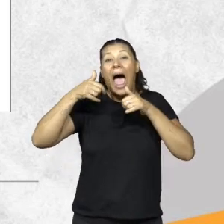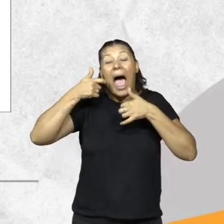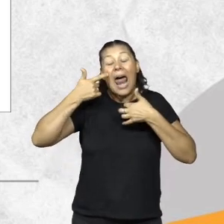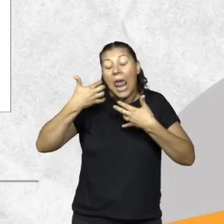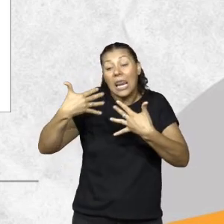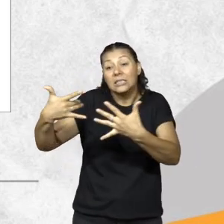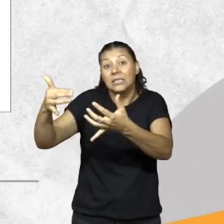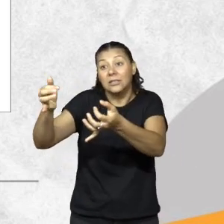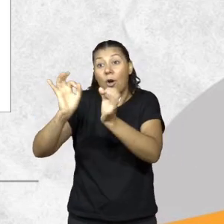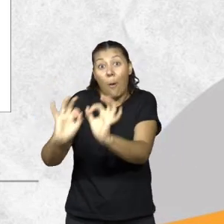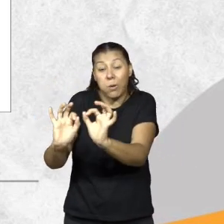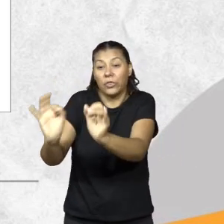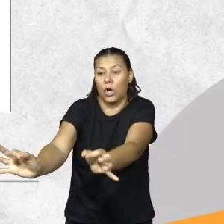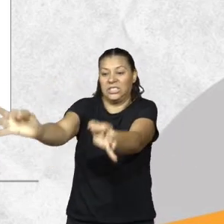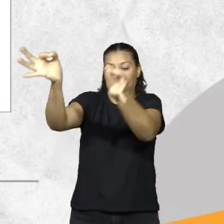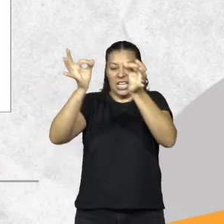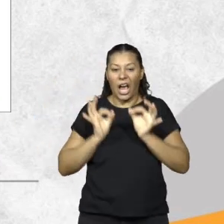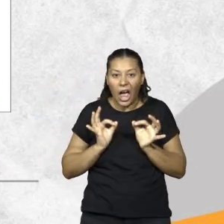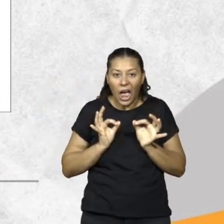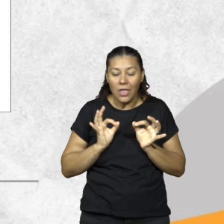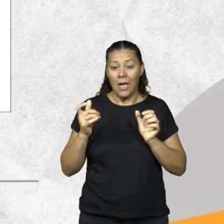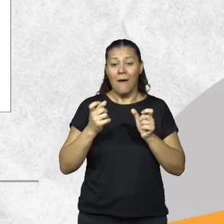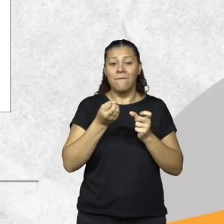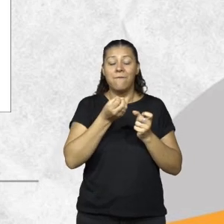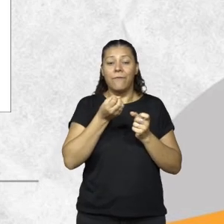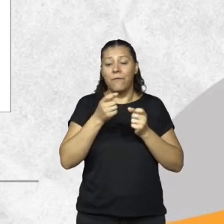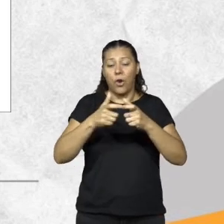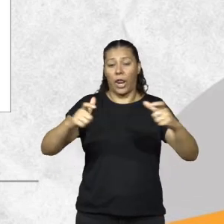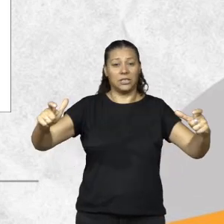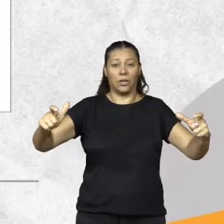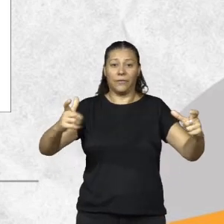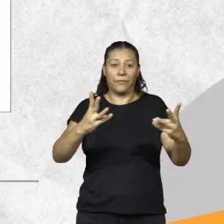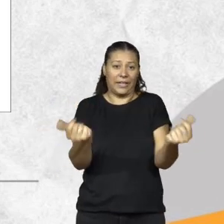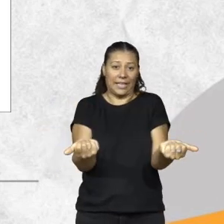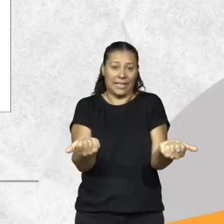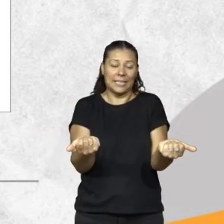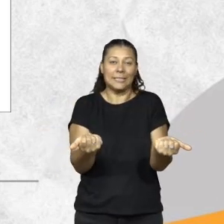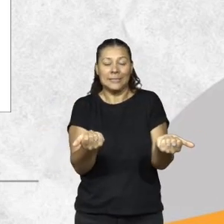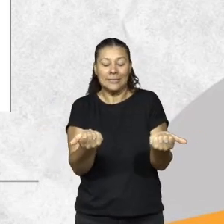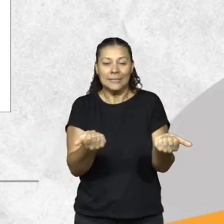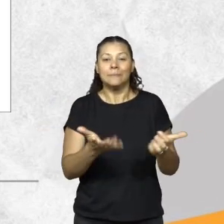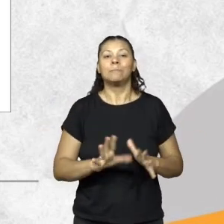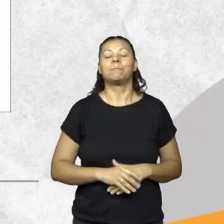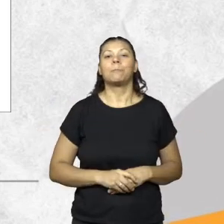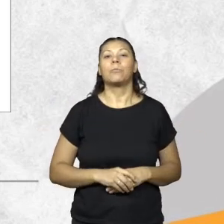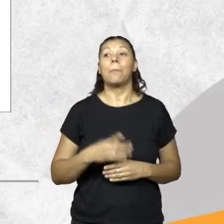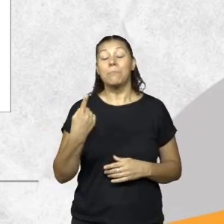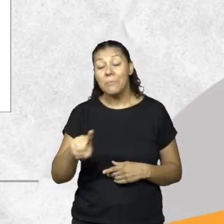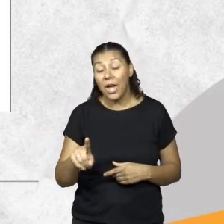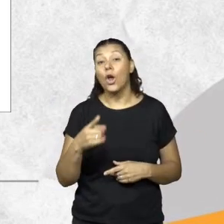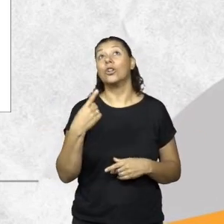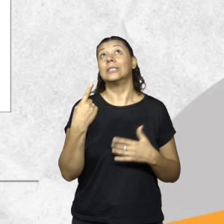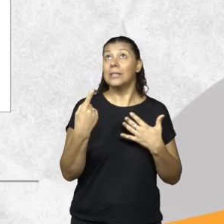es tan importante este primer monitoreo de campo y satelital, que sí nos permite activar un sistema de alerta